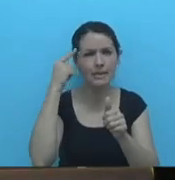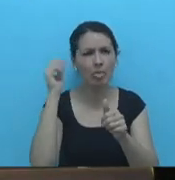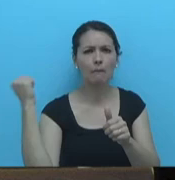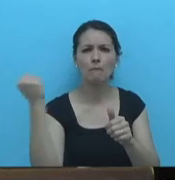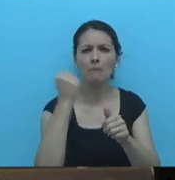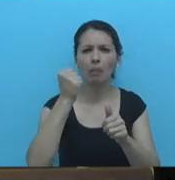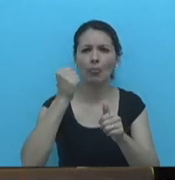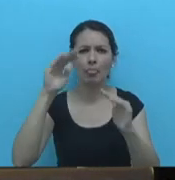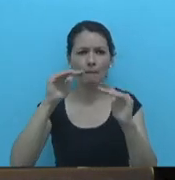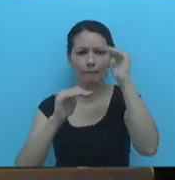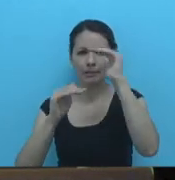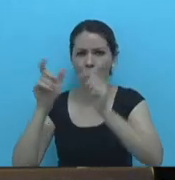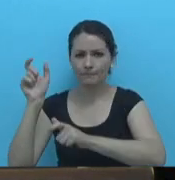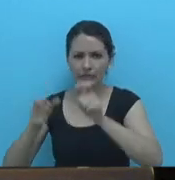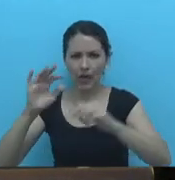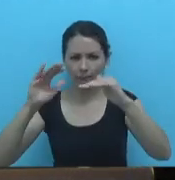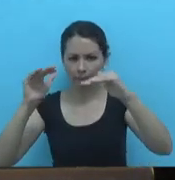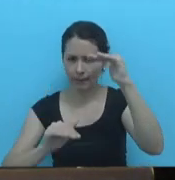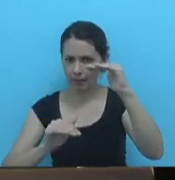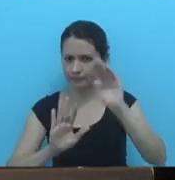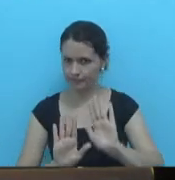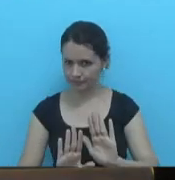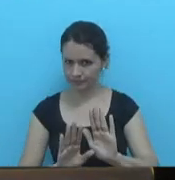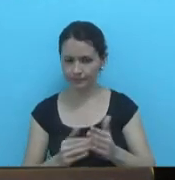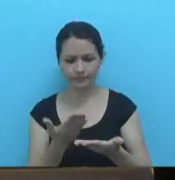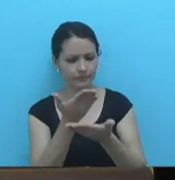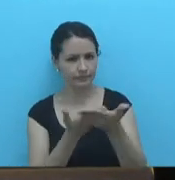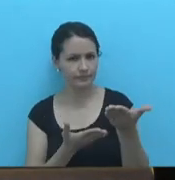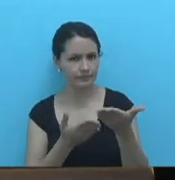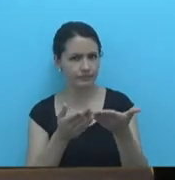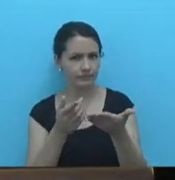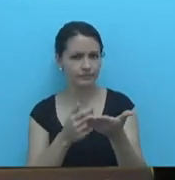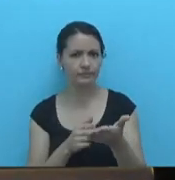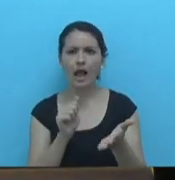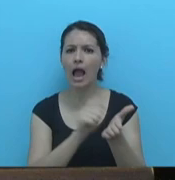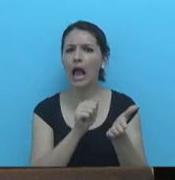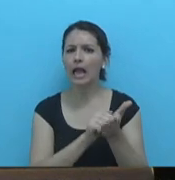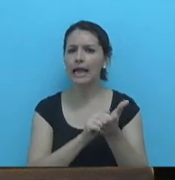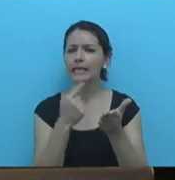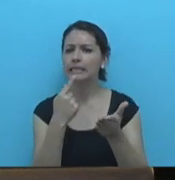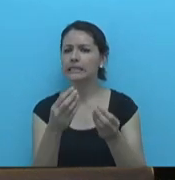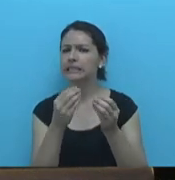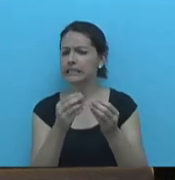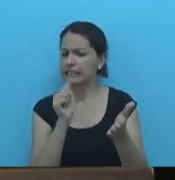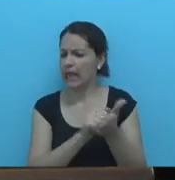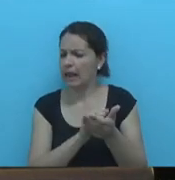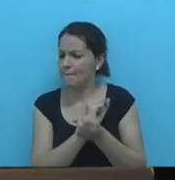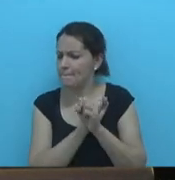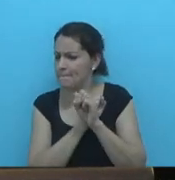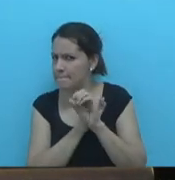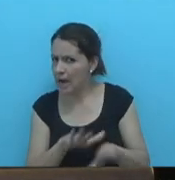los legisladores de la provincia de Santa Fe. La carta no tiene desperdicio porque hay una perversión